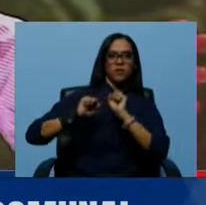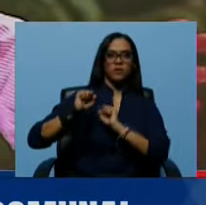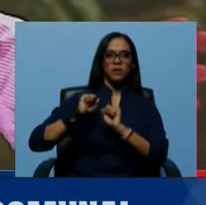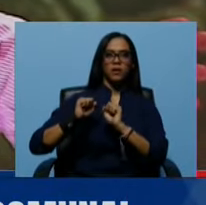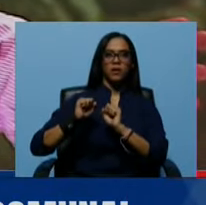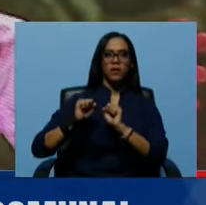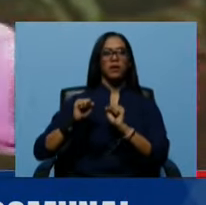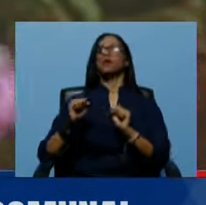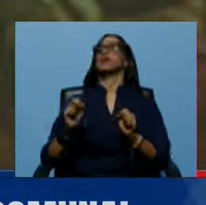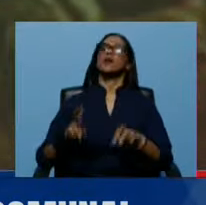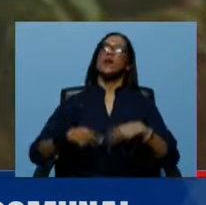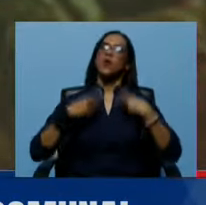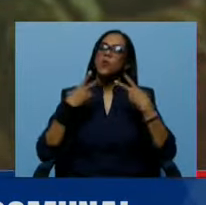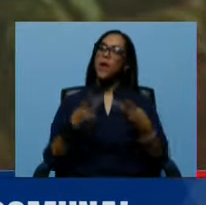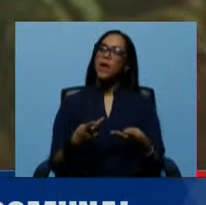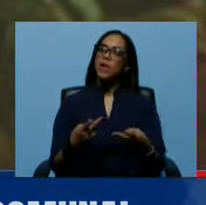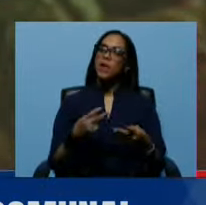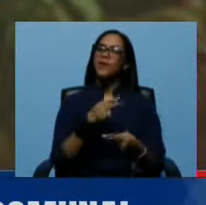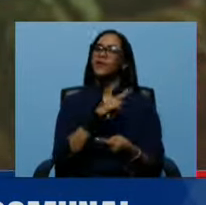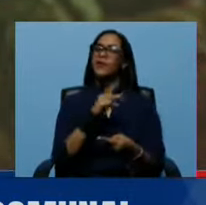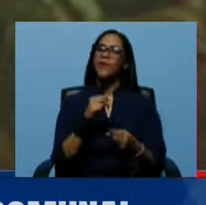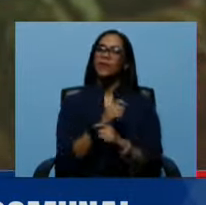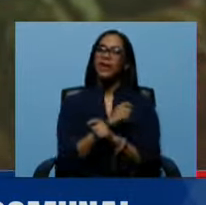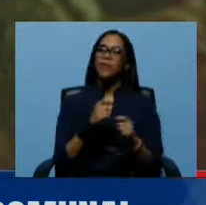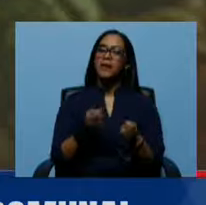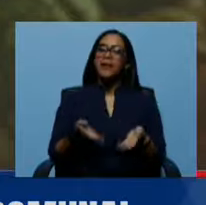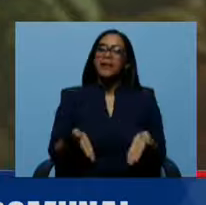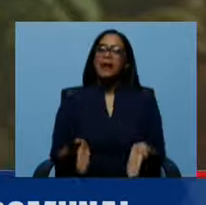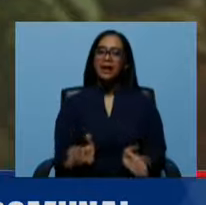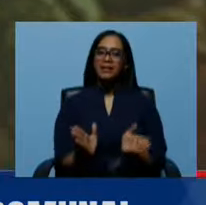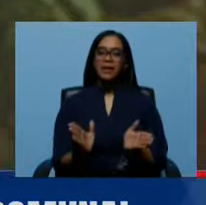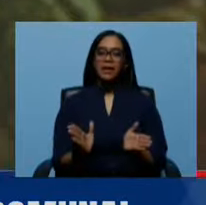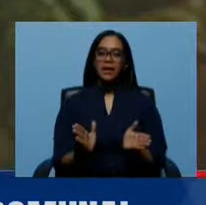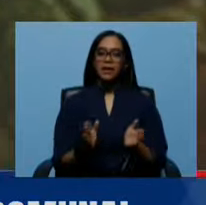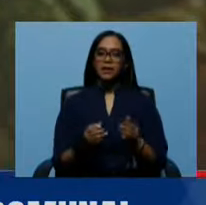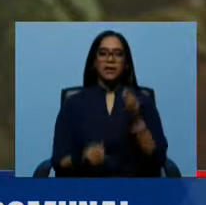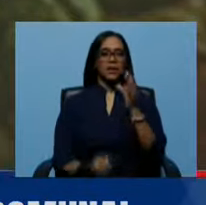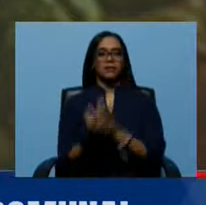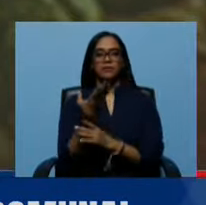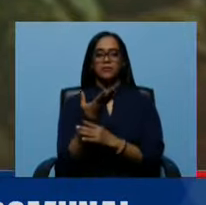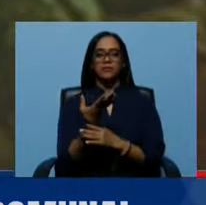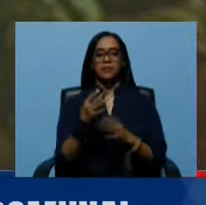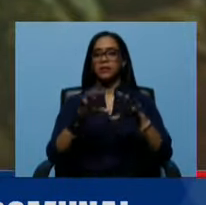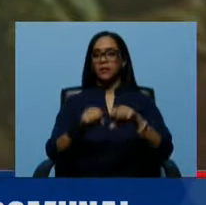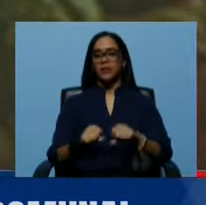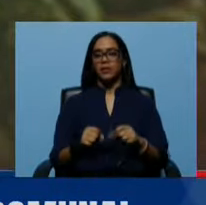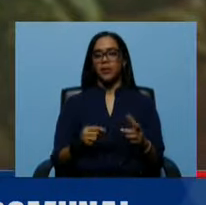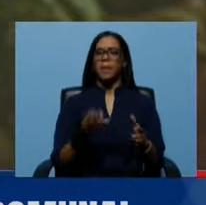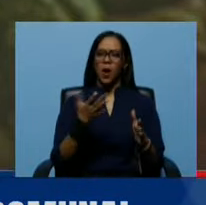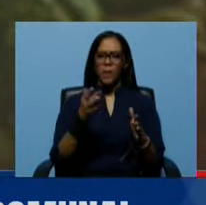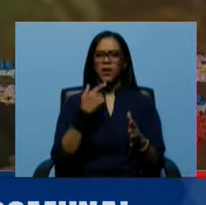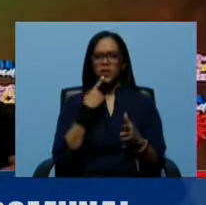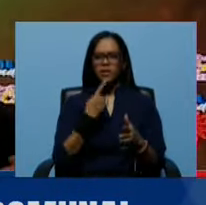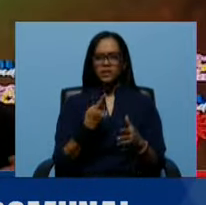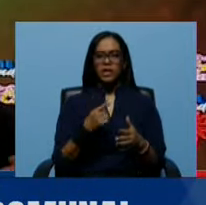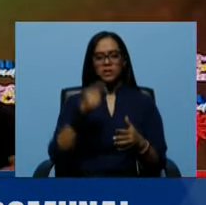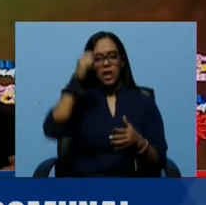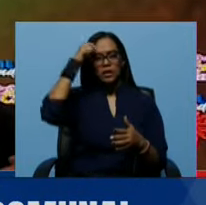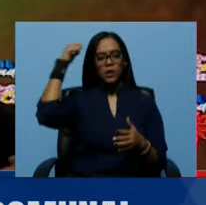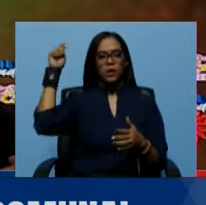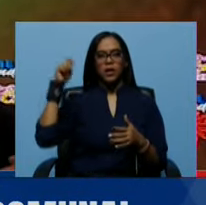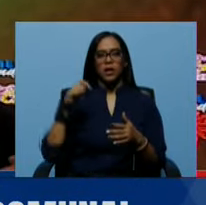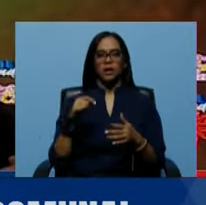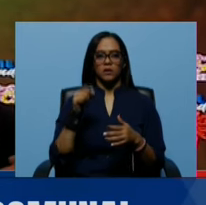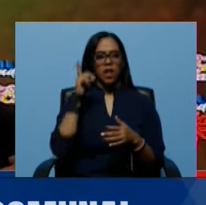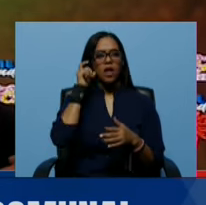y lo nuevo no termina de nacer, ni rompe, ni se establece. Más o menos decía eso, Ángel. Gramsci, ¿tú lo